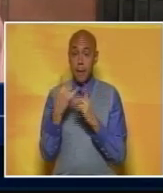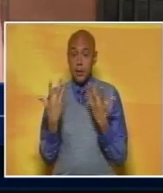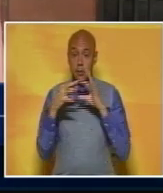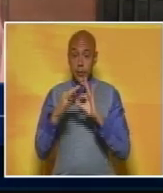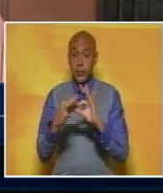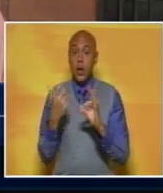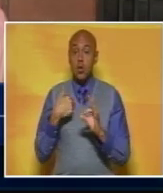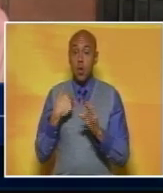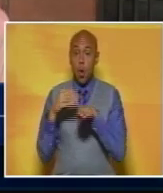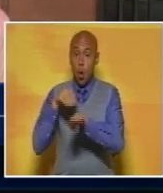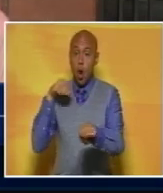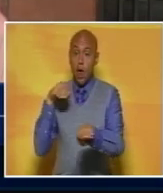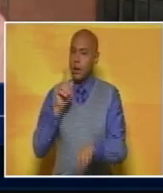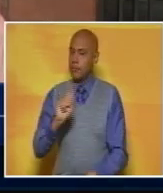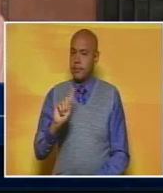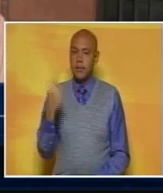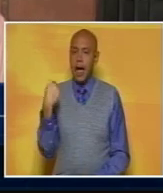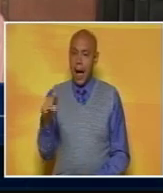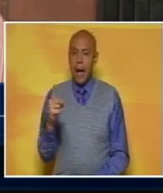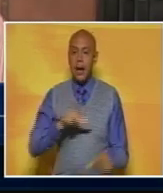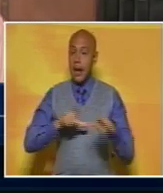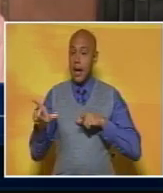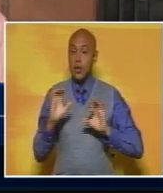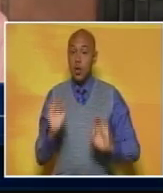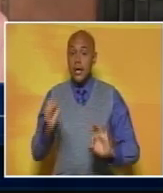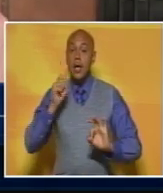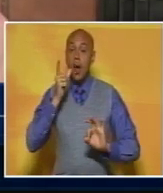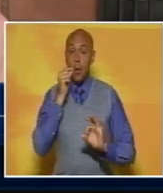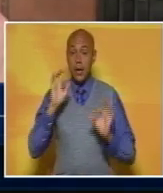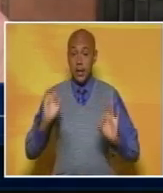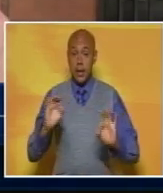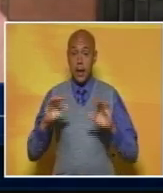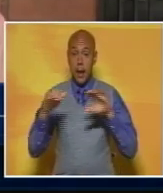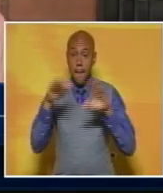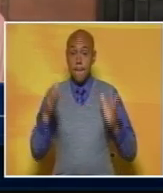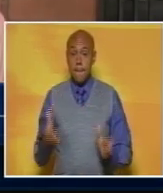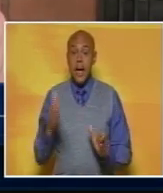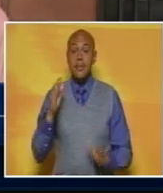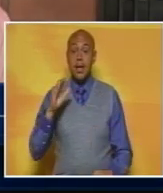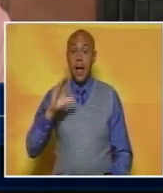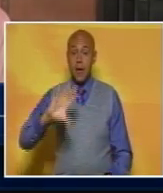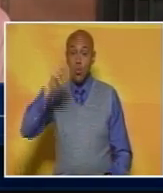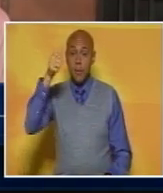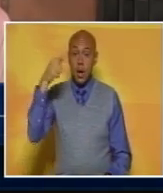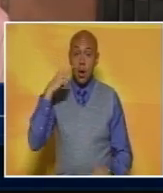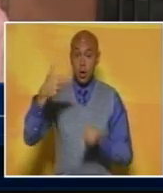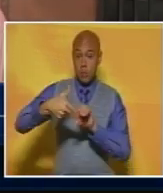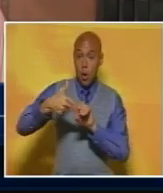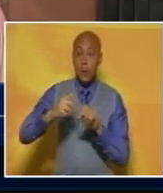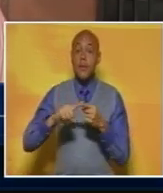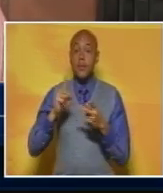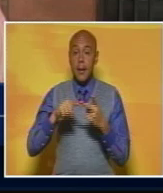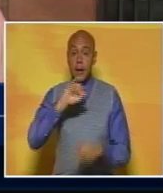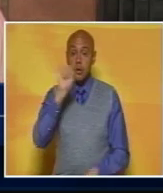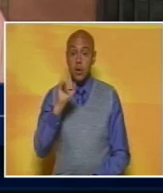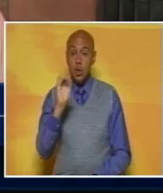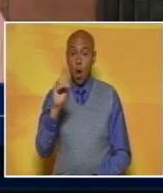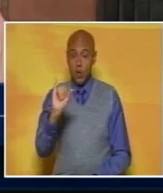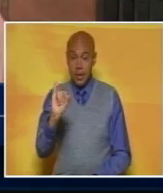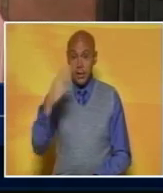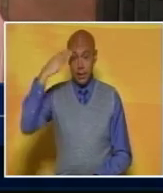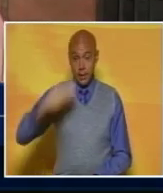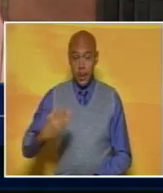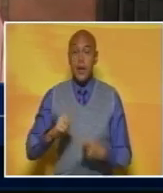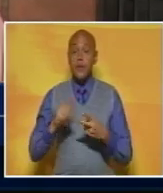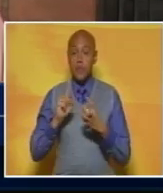hacemos cola. Ya ha sido aprobado, verificado por la Mesa Superior de Combustible, por la SODI, y nosotros pues